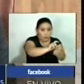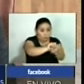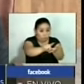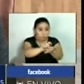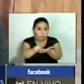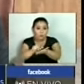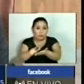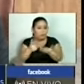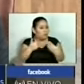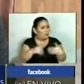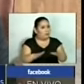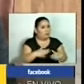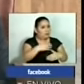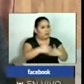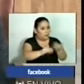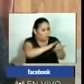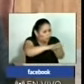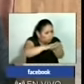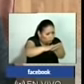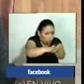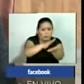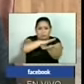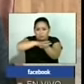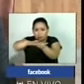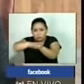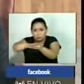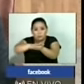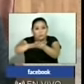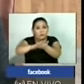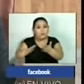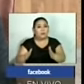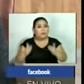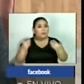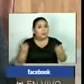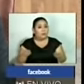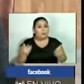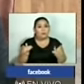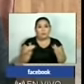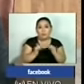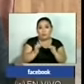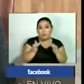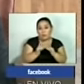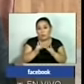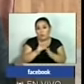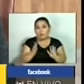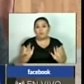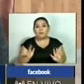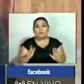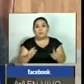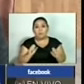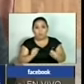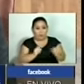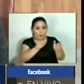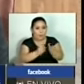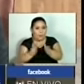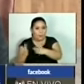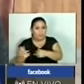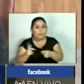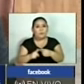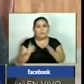un proceso de higienización y aparte de eso se van a activar los protocolos